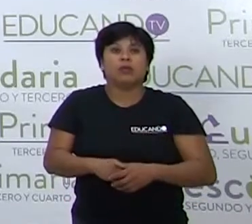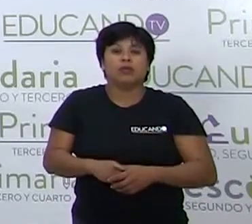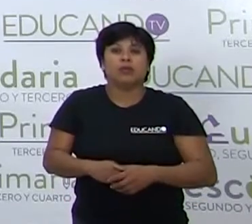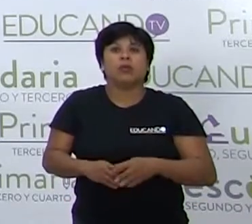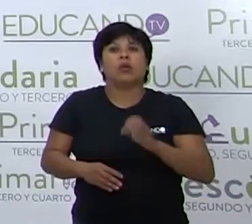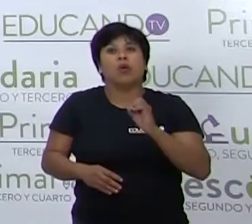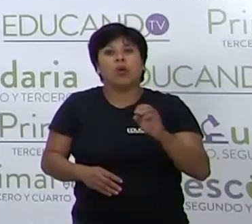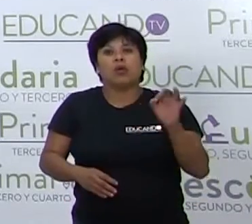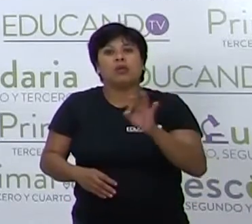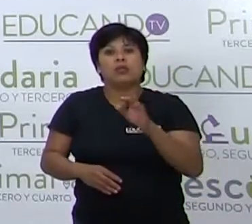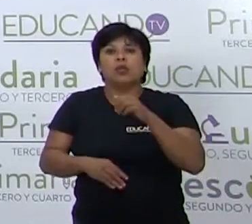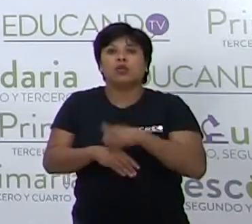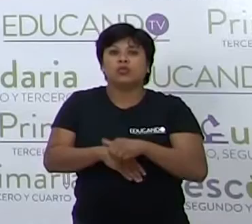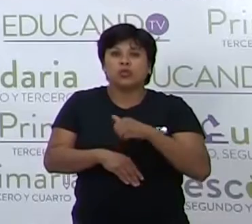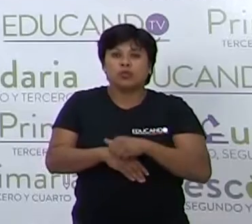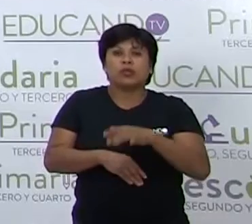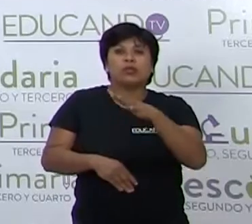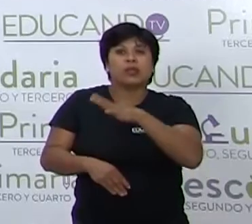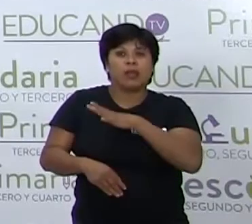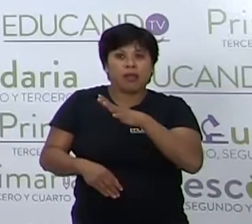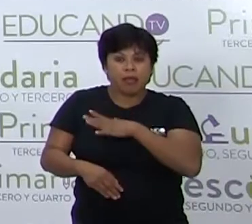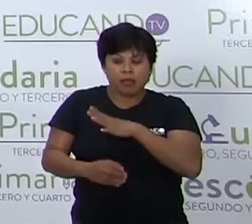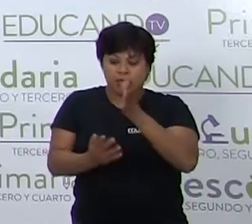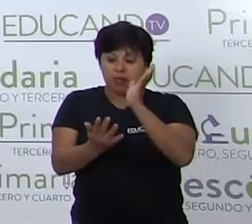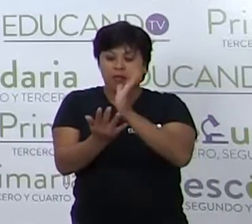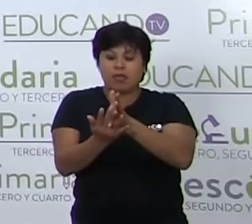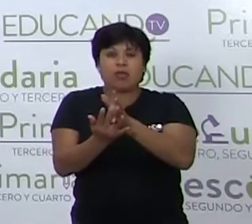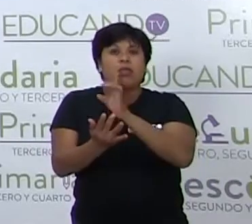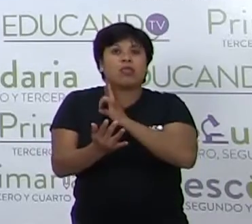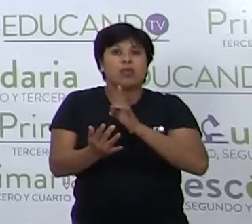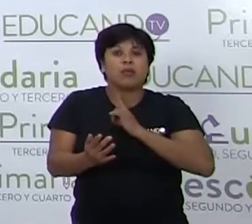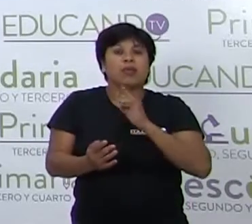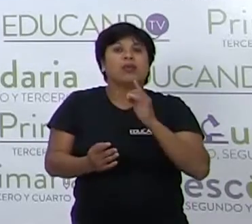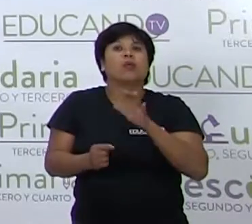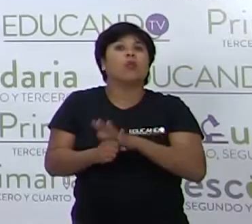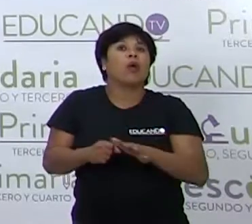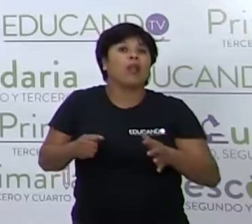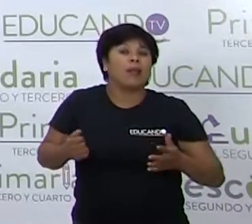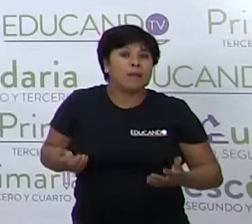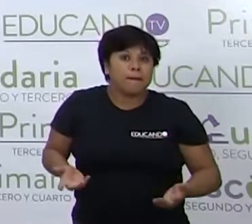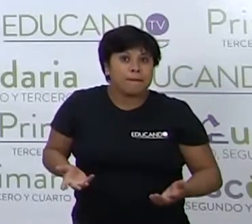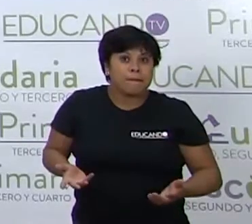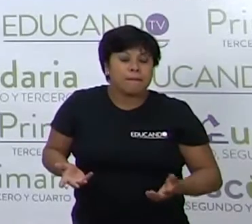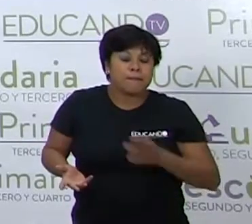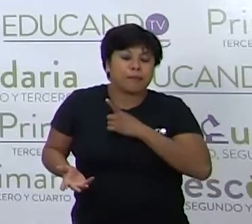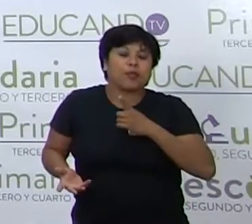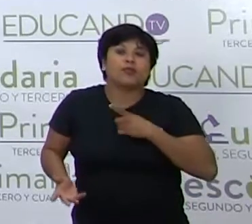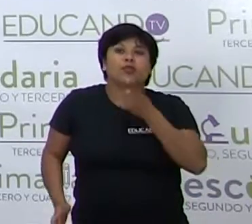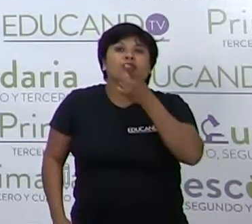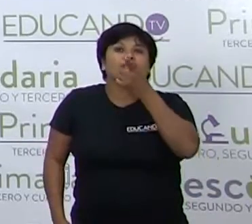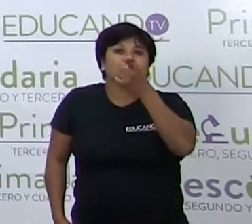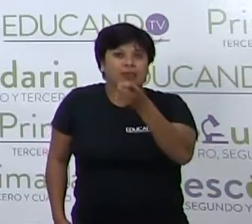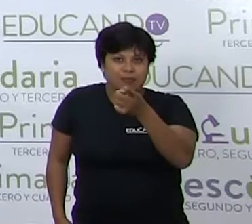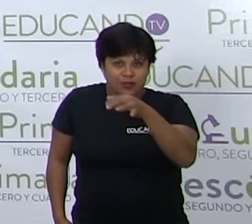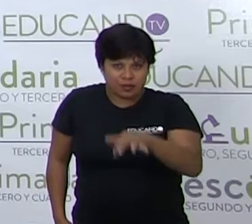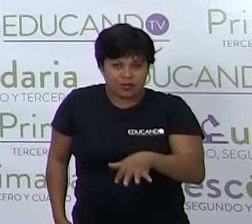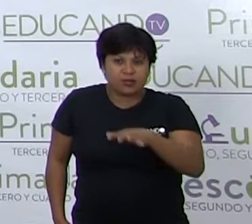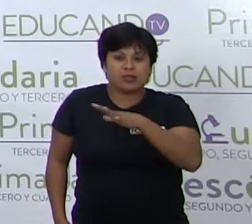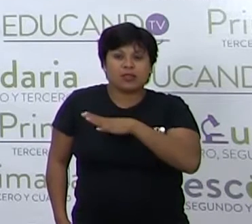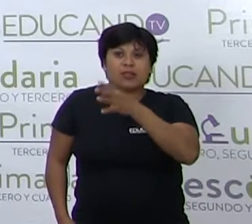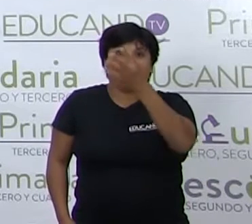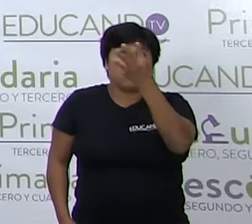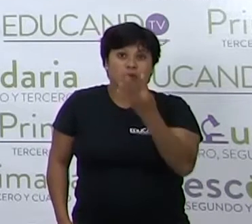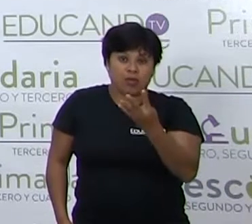o mejor dicho, los números que están en medio tendrían que ser ¿cuáles? Dijimos que del